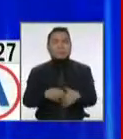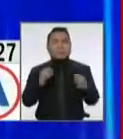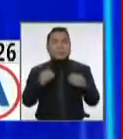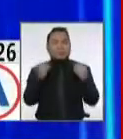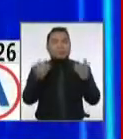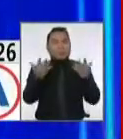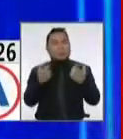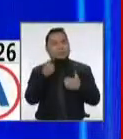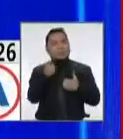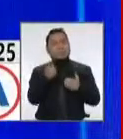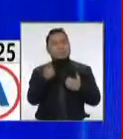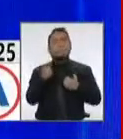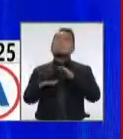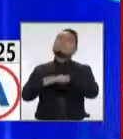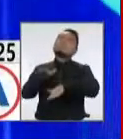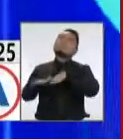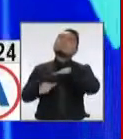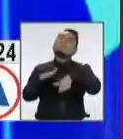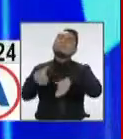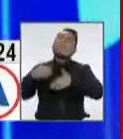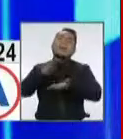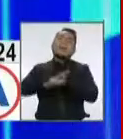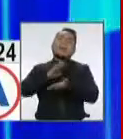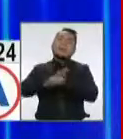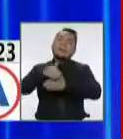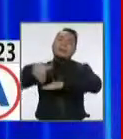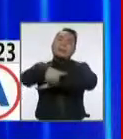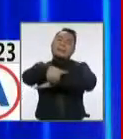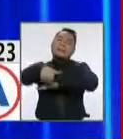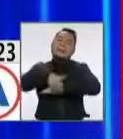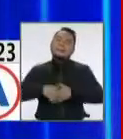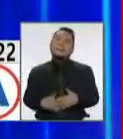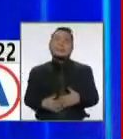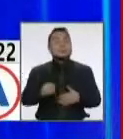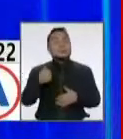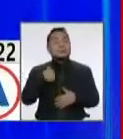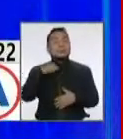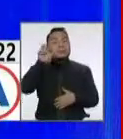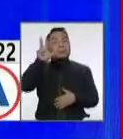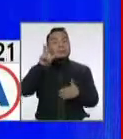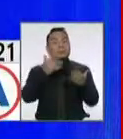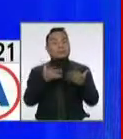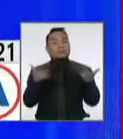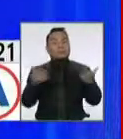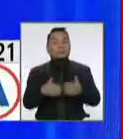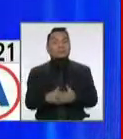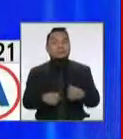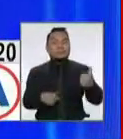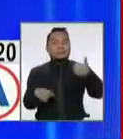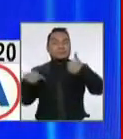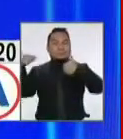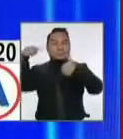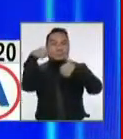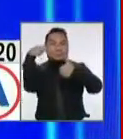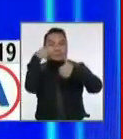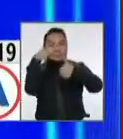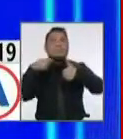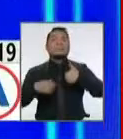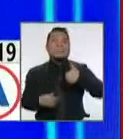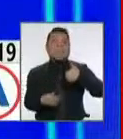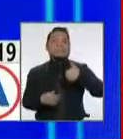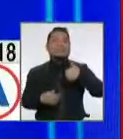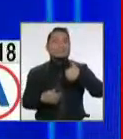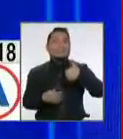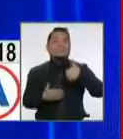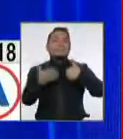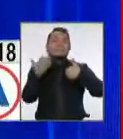se trataba pues de las candidatas con mayor experiencia y que lograron por lo menos articular un discurso y comunicar una idea, ¿no? Y creo